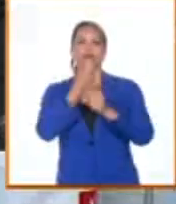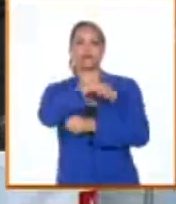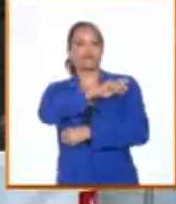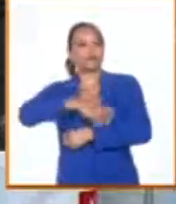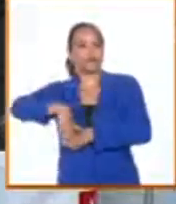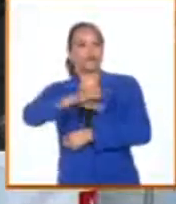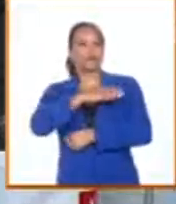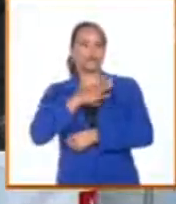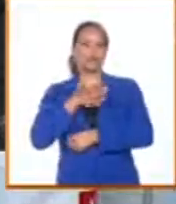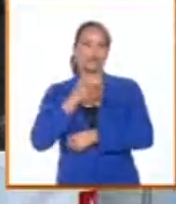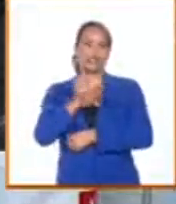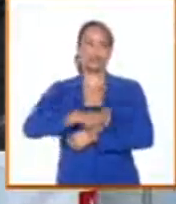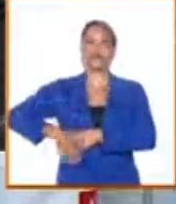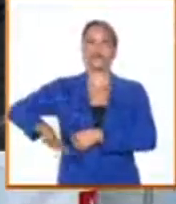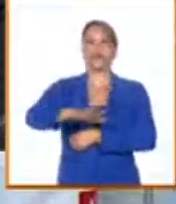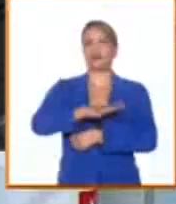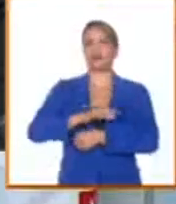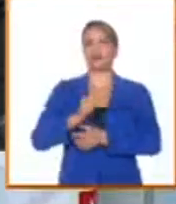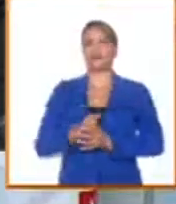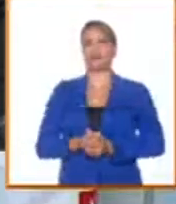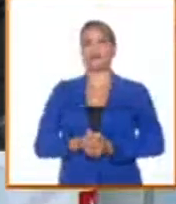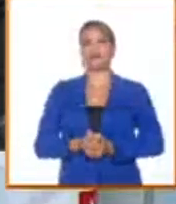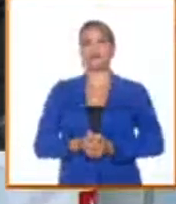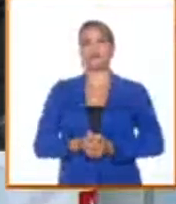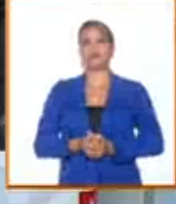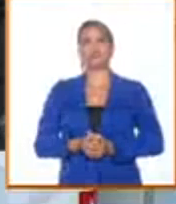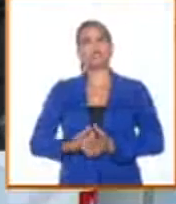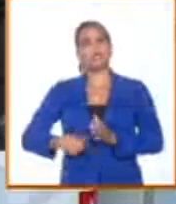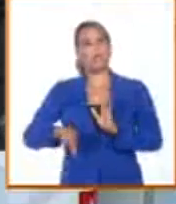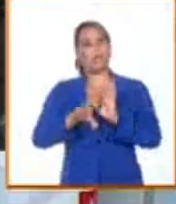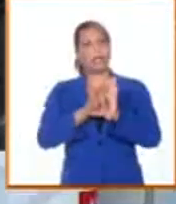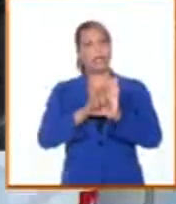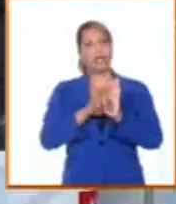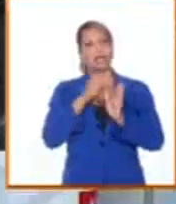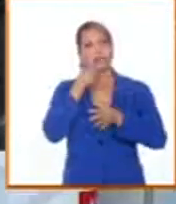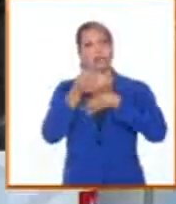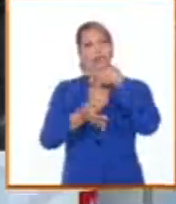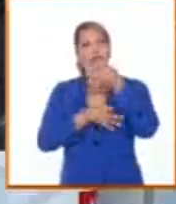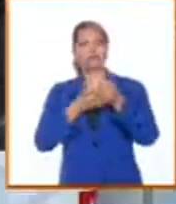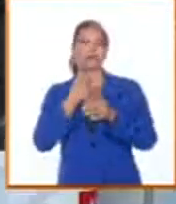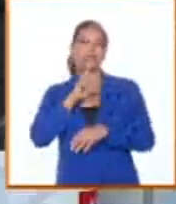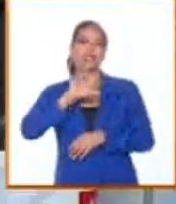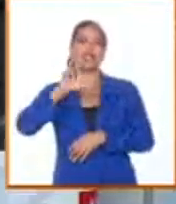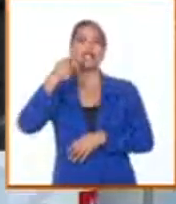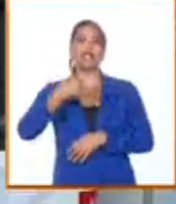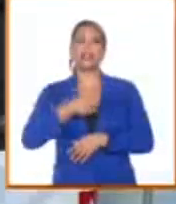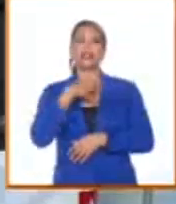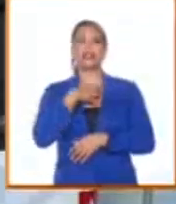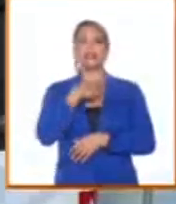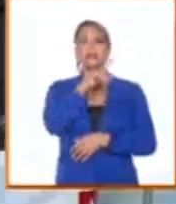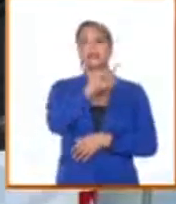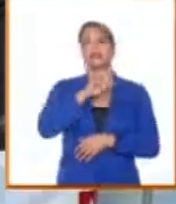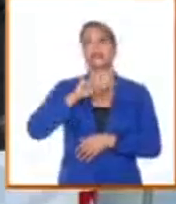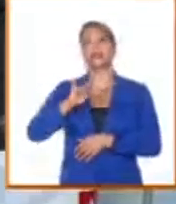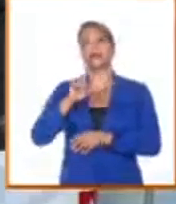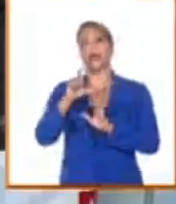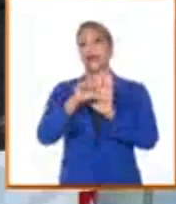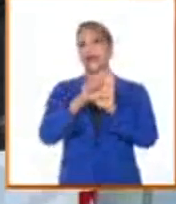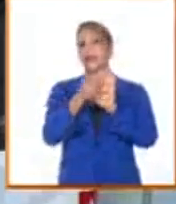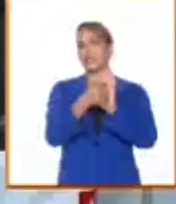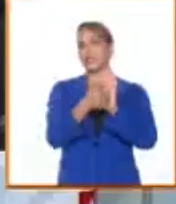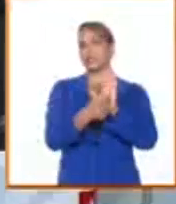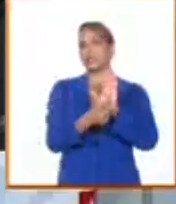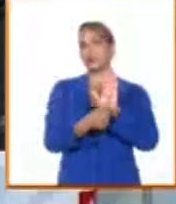nuestra sociedad. Hay muchos apuntes que pudieran hacerse de la ley, Randy. La ley, por ejemplo, tiene 19 capítulos, la ley